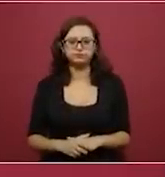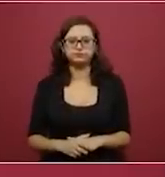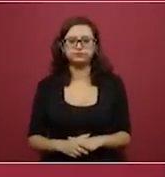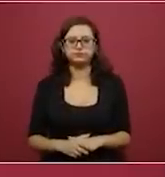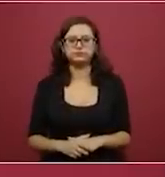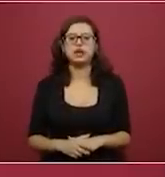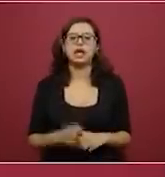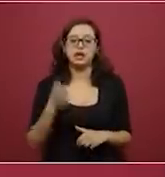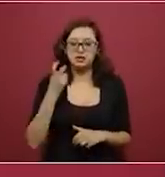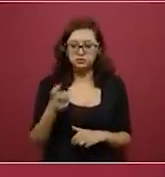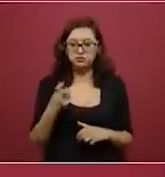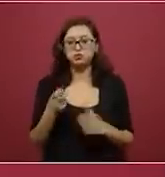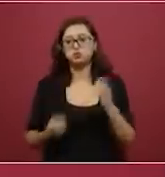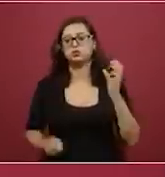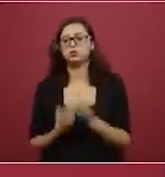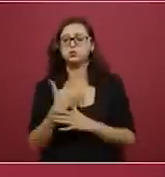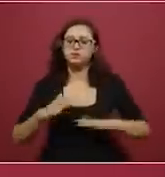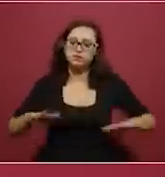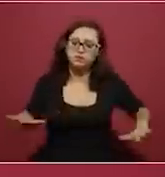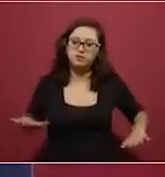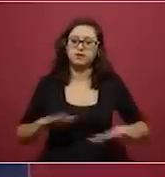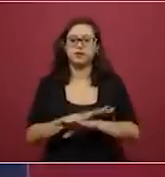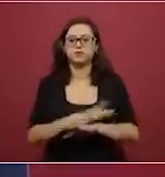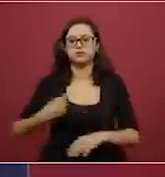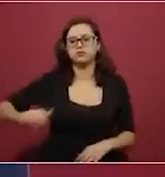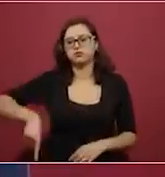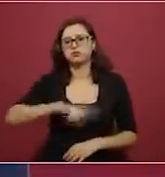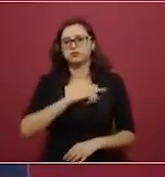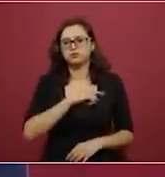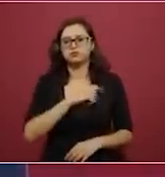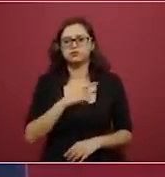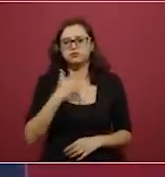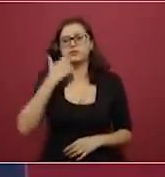el giro que queremos dar